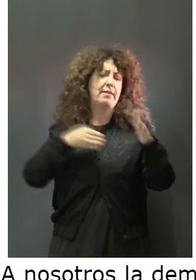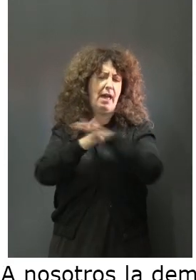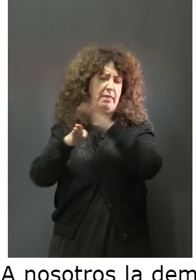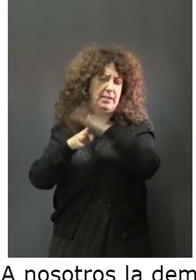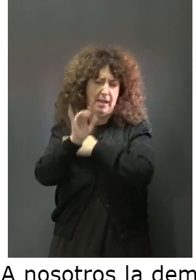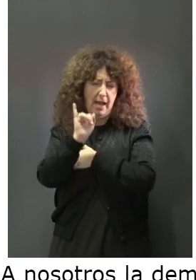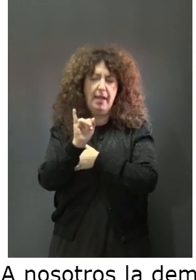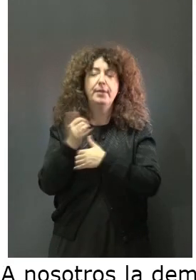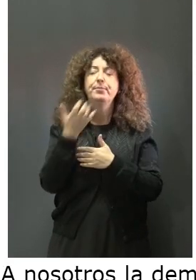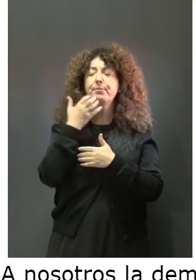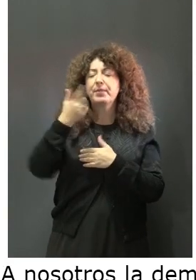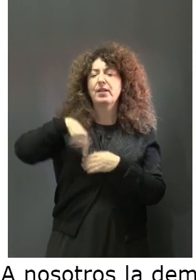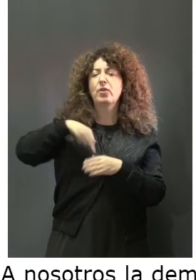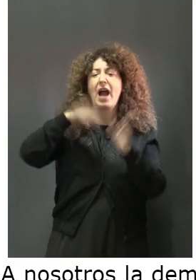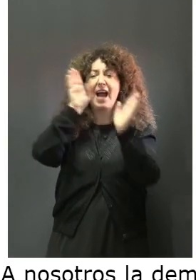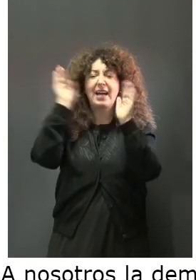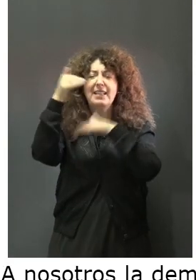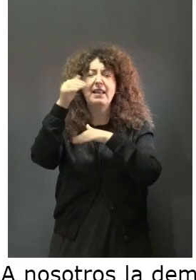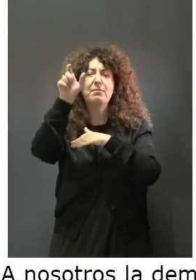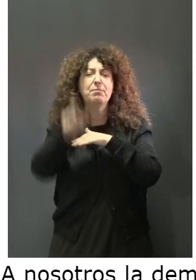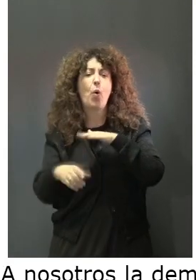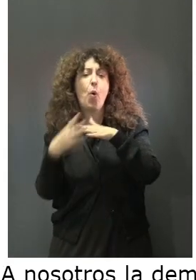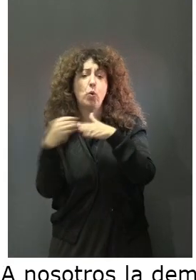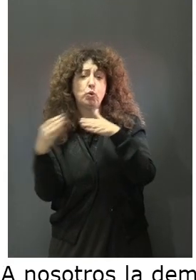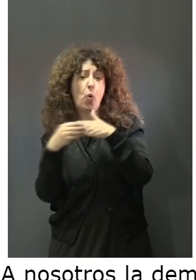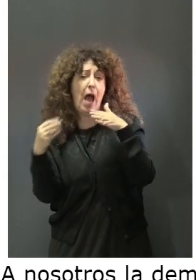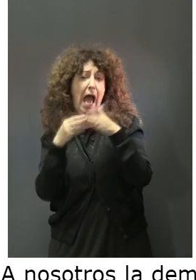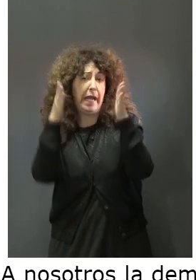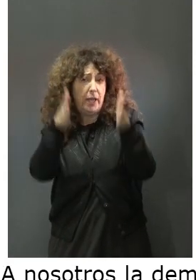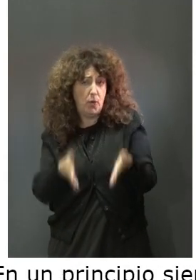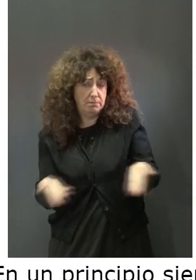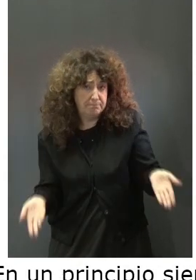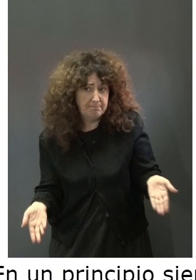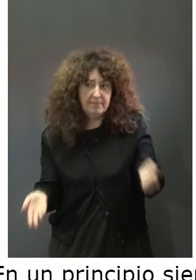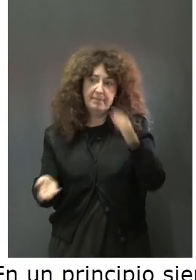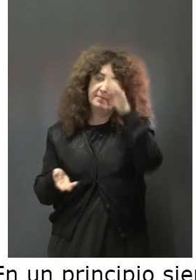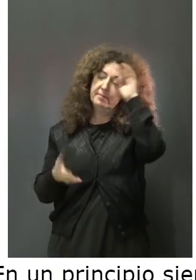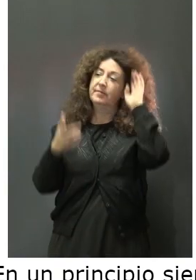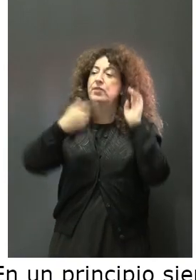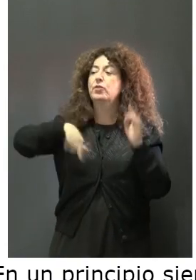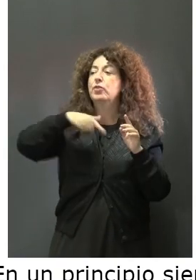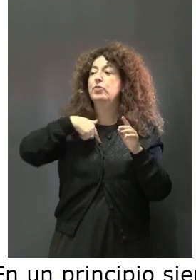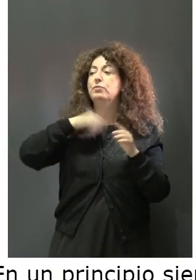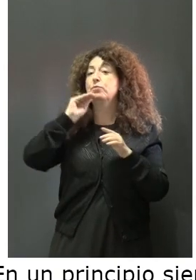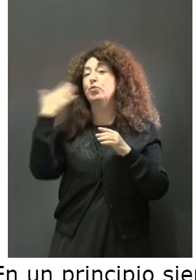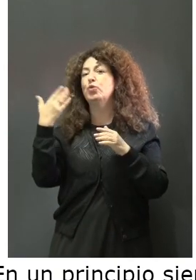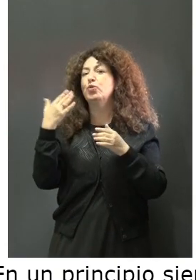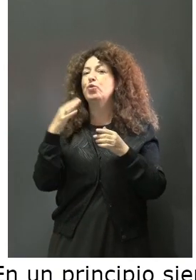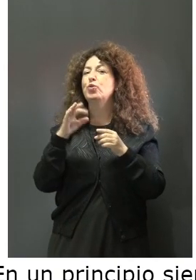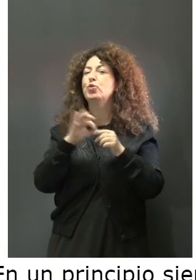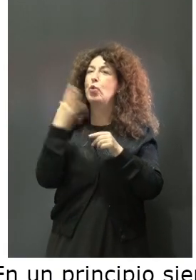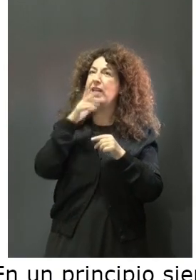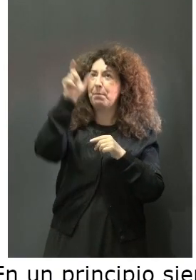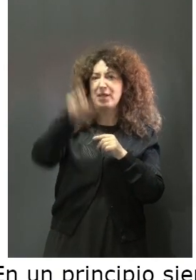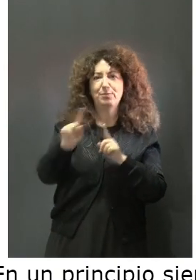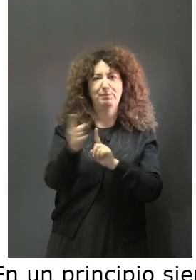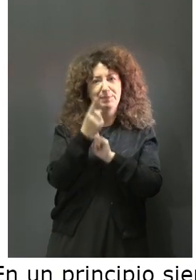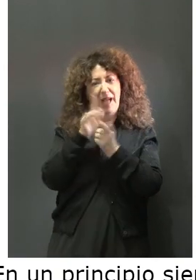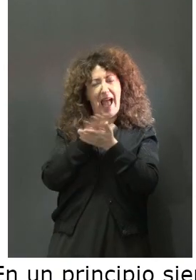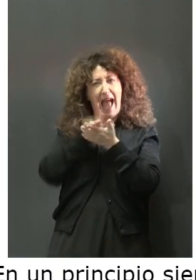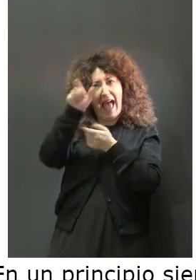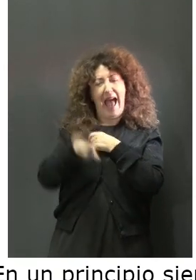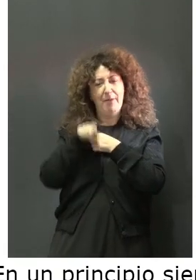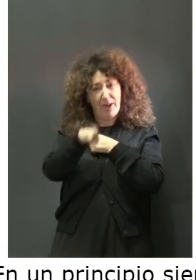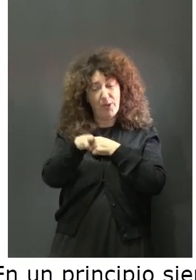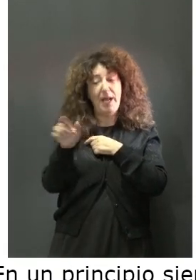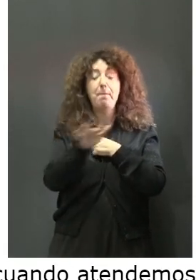Podríamos distinguir cuando atendemos a un usuario determinado, con lo cual pues tenemos la suerte de poder hablar con él. Tenemos además la suerte de contar